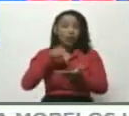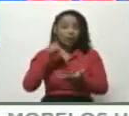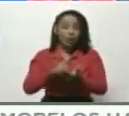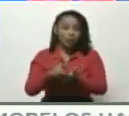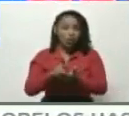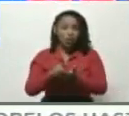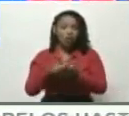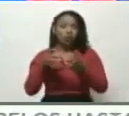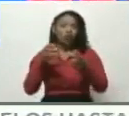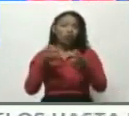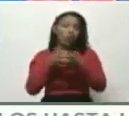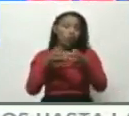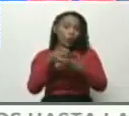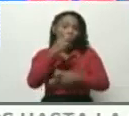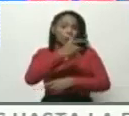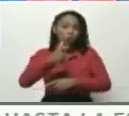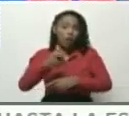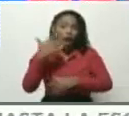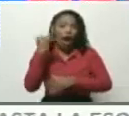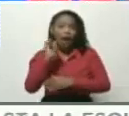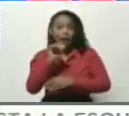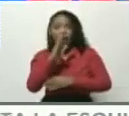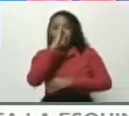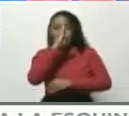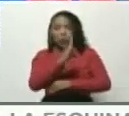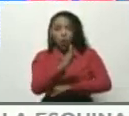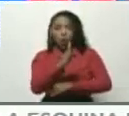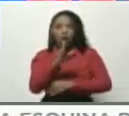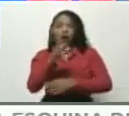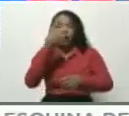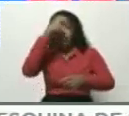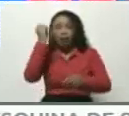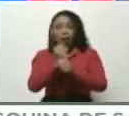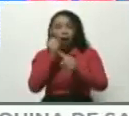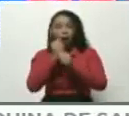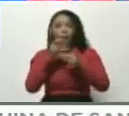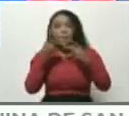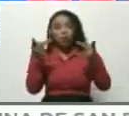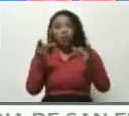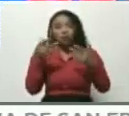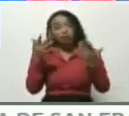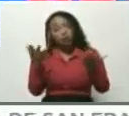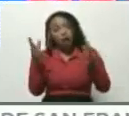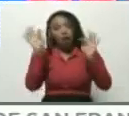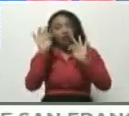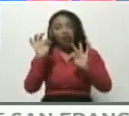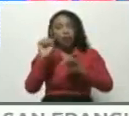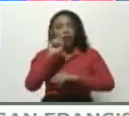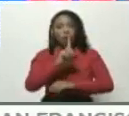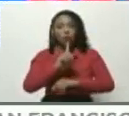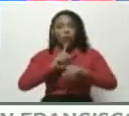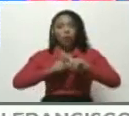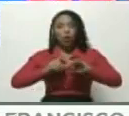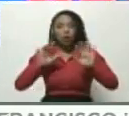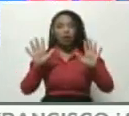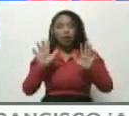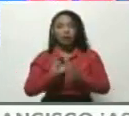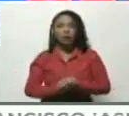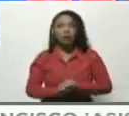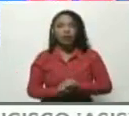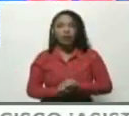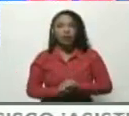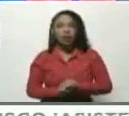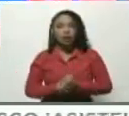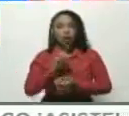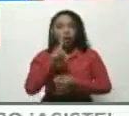masa que direcciona la gestión pública. Así que el método del 1x10 es un